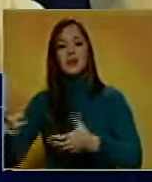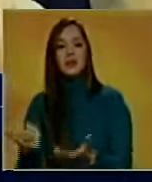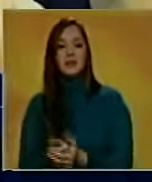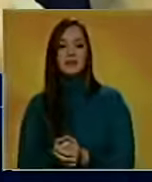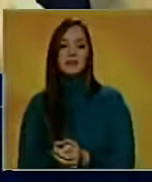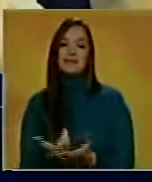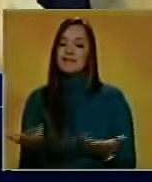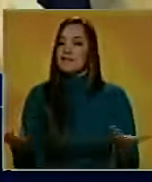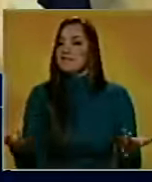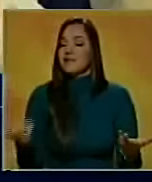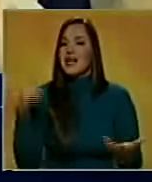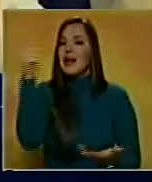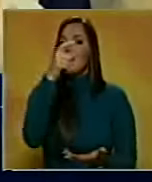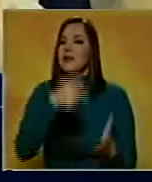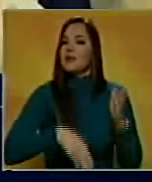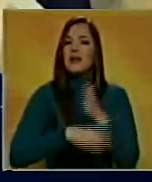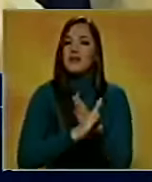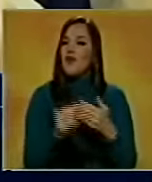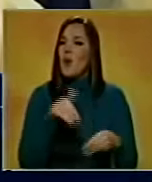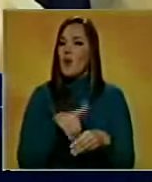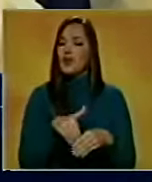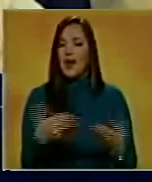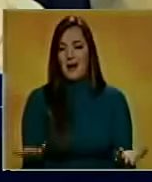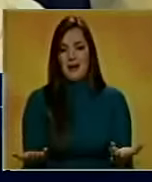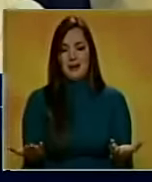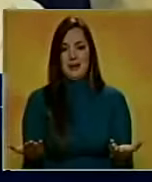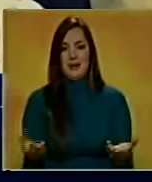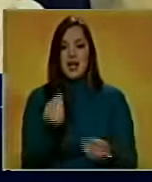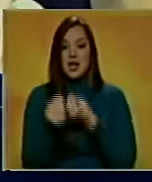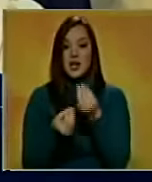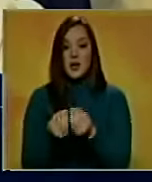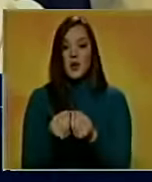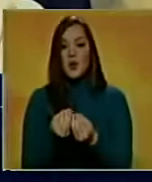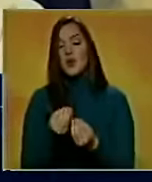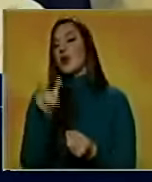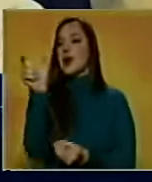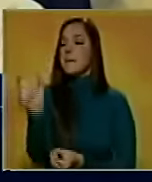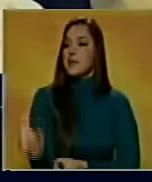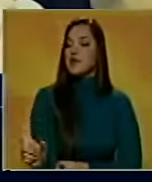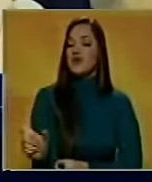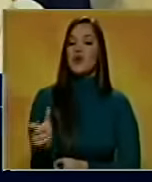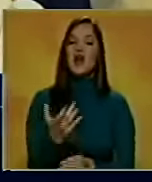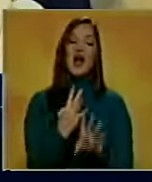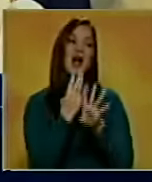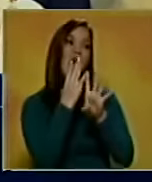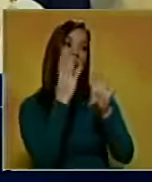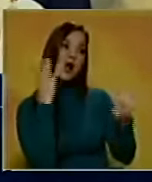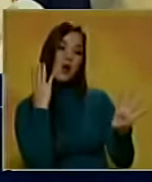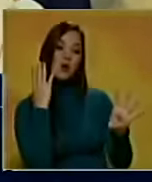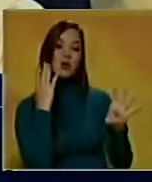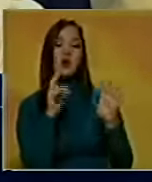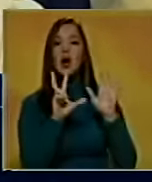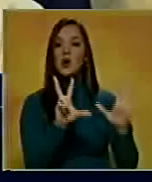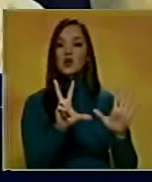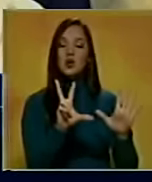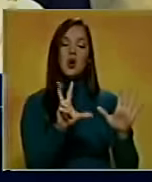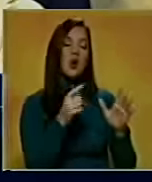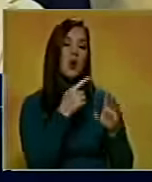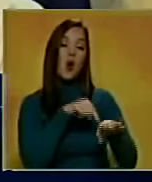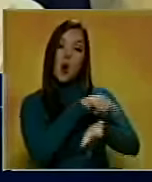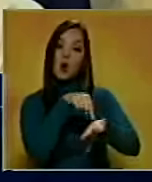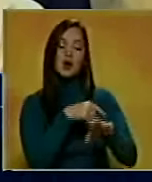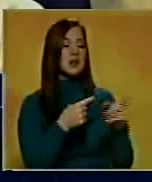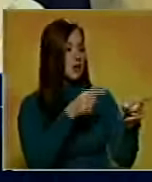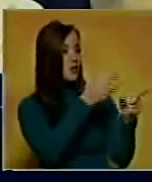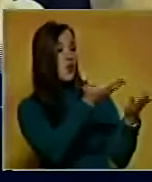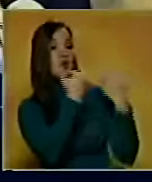pasó fue que la gente salió a votar. ¿Y cómo le piden a una persona que hace cola durante 8 horas que salga a votar por ello? ¿Cómo le pueden